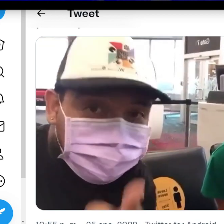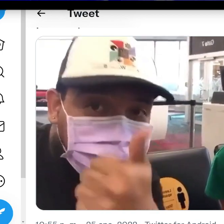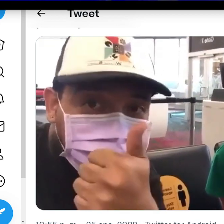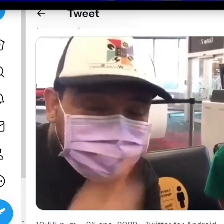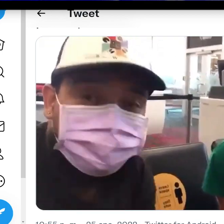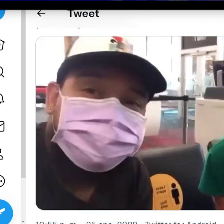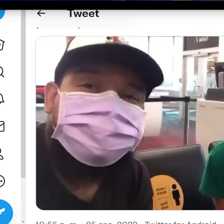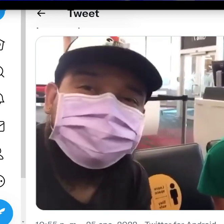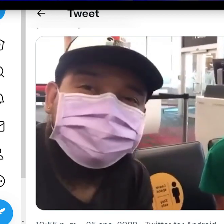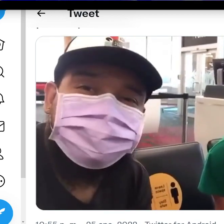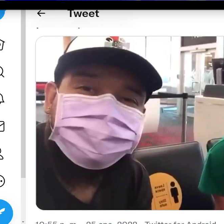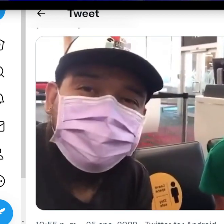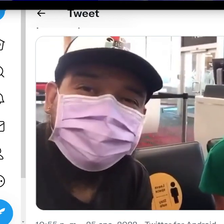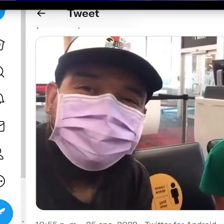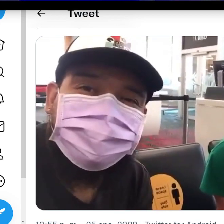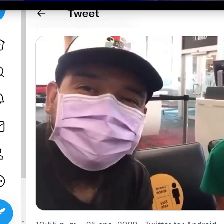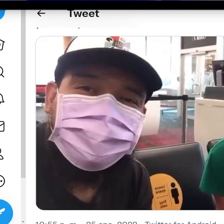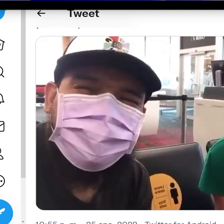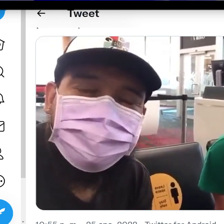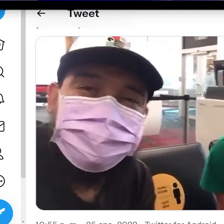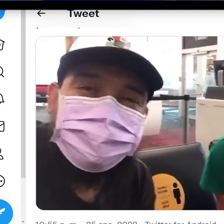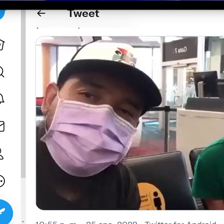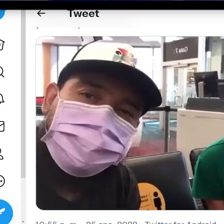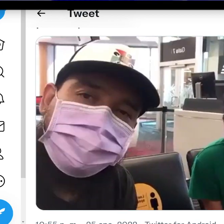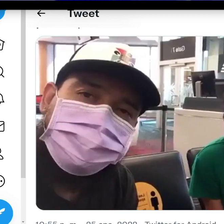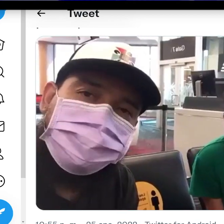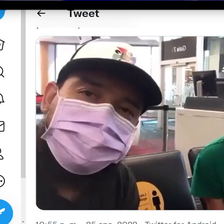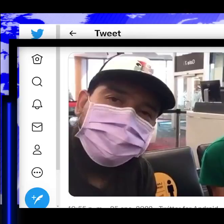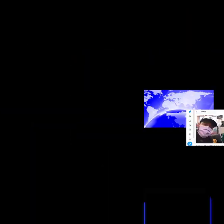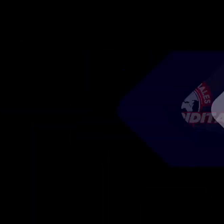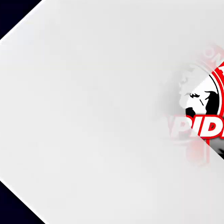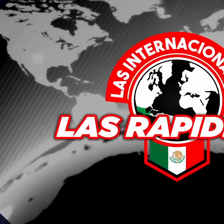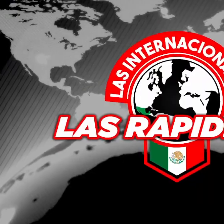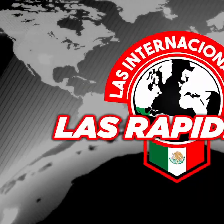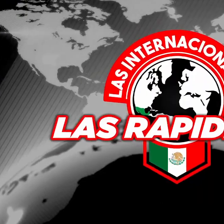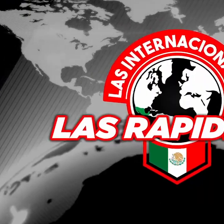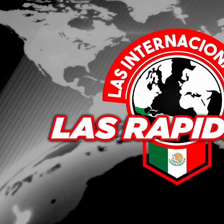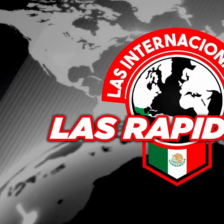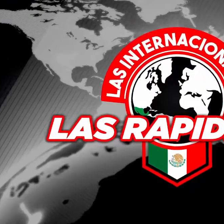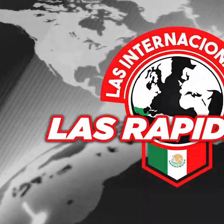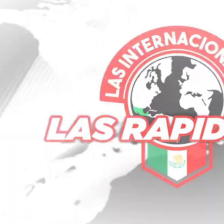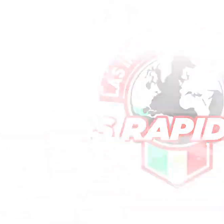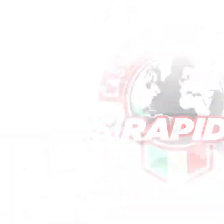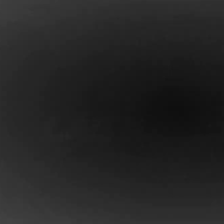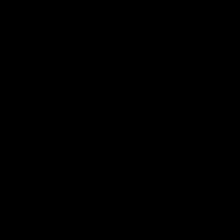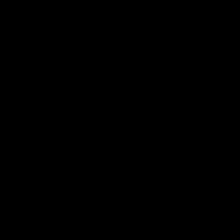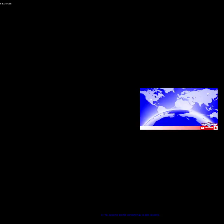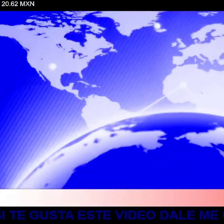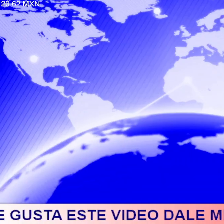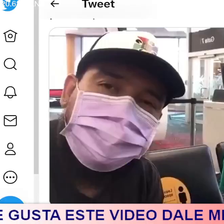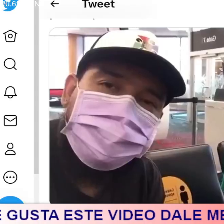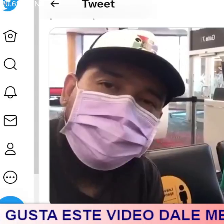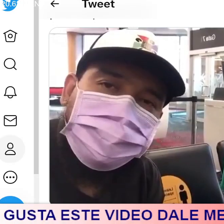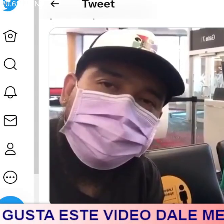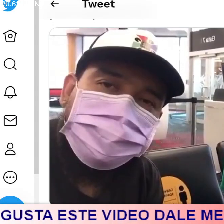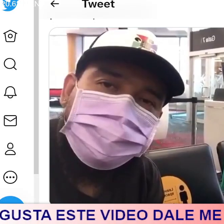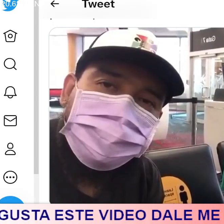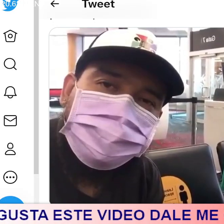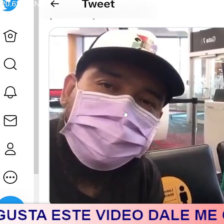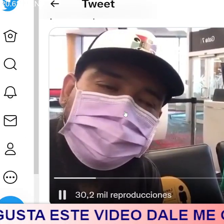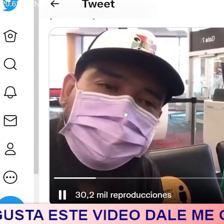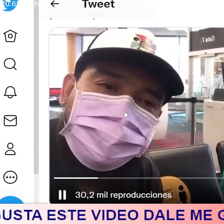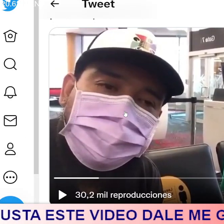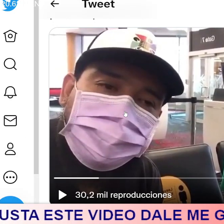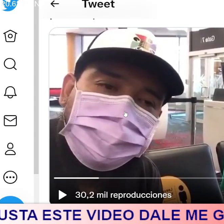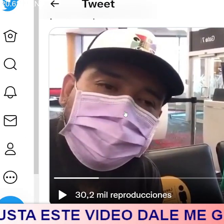gracias. Gracias, México. Gracias, México. Besos. Pues nosotros nos encontramos aquí en el aeropuerto de Nueva Zelanda a punto de tomarnos. Ahí